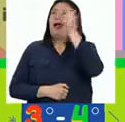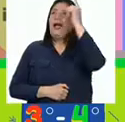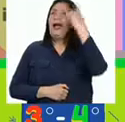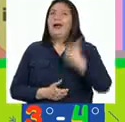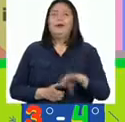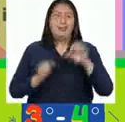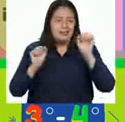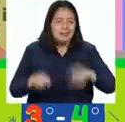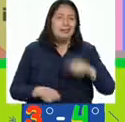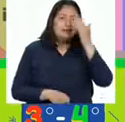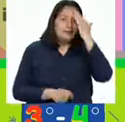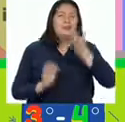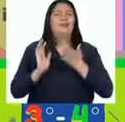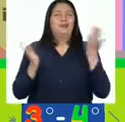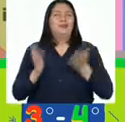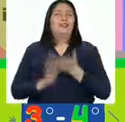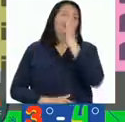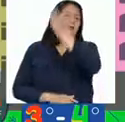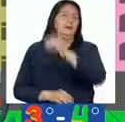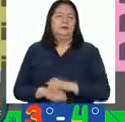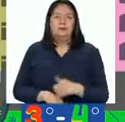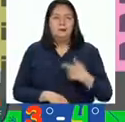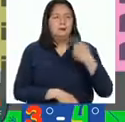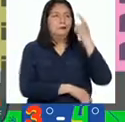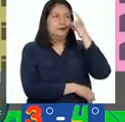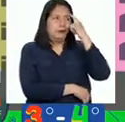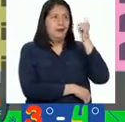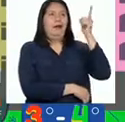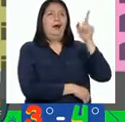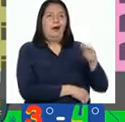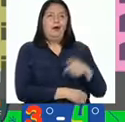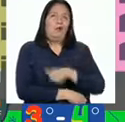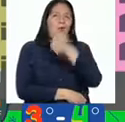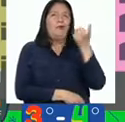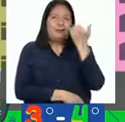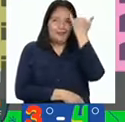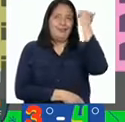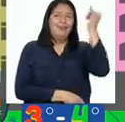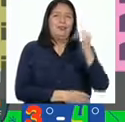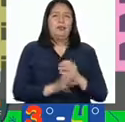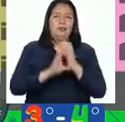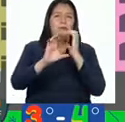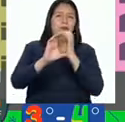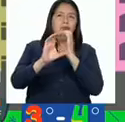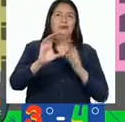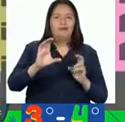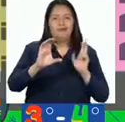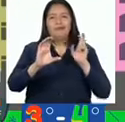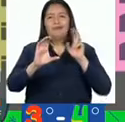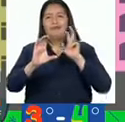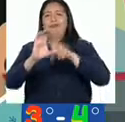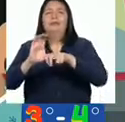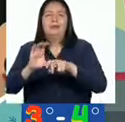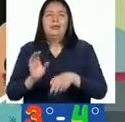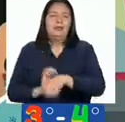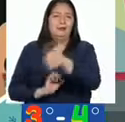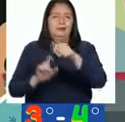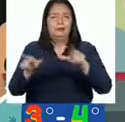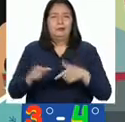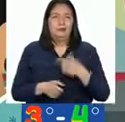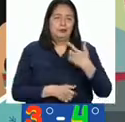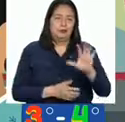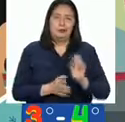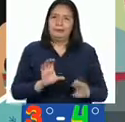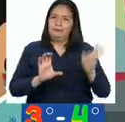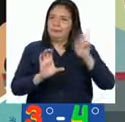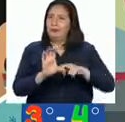a dónde puedo ir! A Pablo se le ha ocurrido otra idea y corre hacia el bus para ir a otro lado. Pablo está